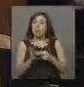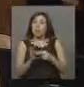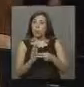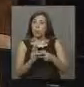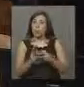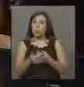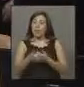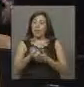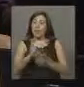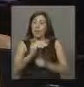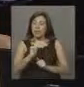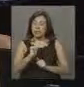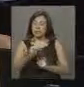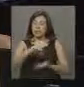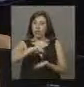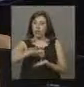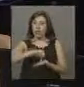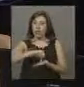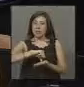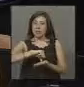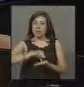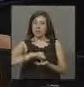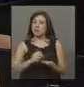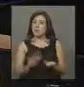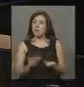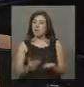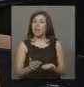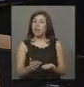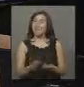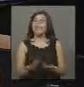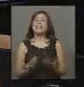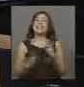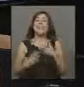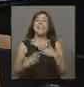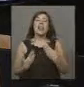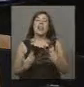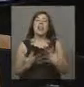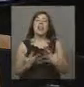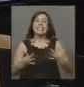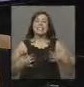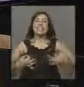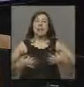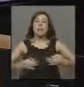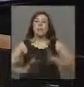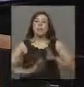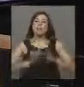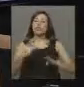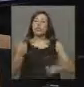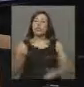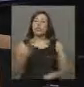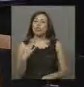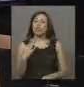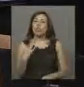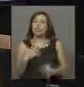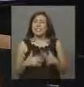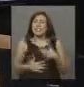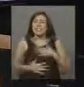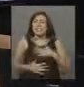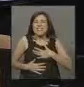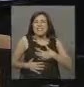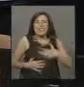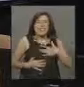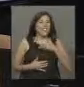desafío que tenemos como país, cuál es dar mayor seguridad y protección a los ciudadanos frente a la alta sensación de